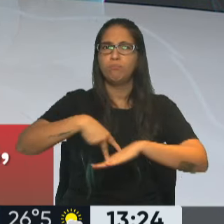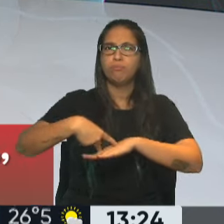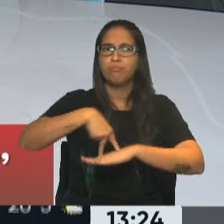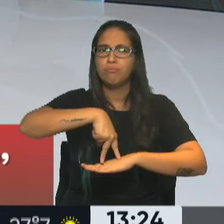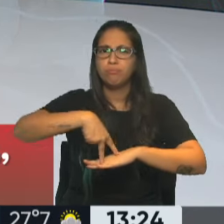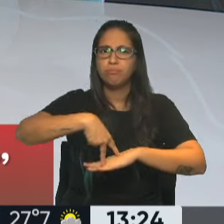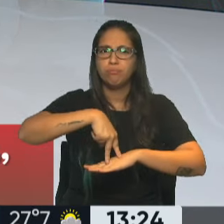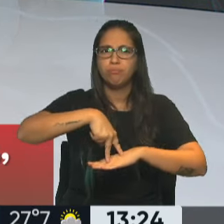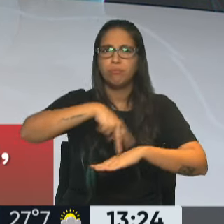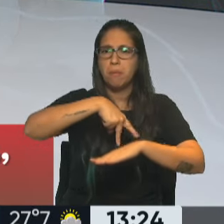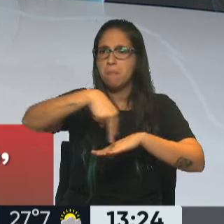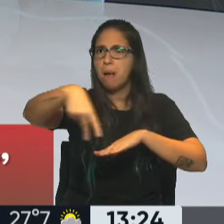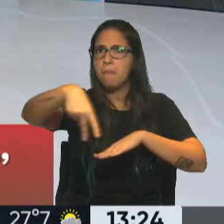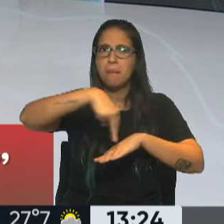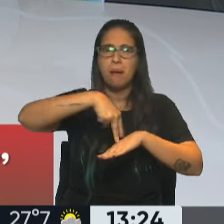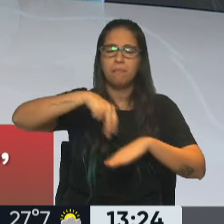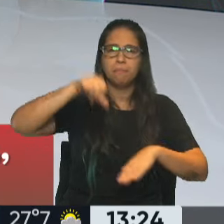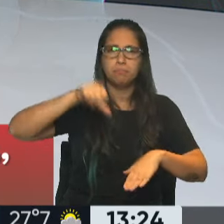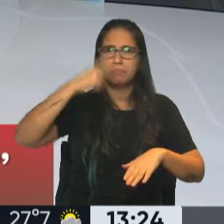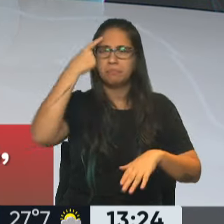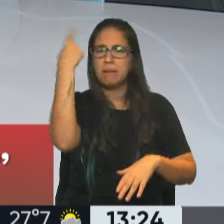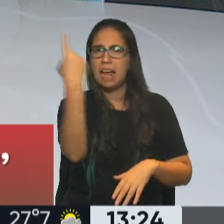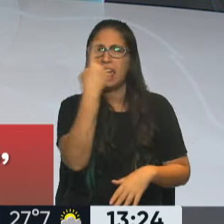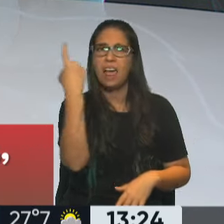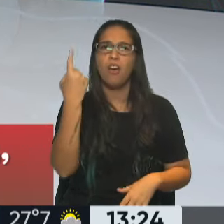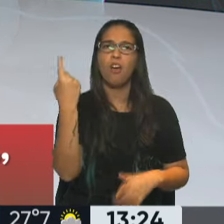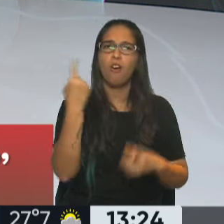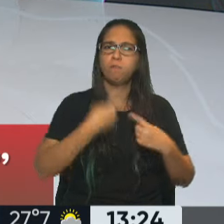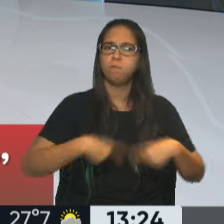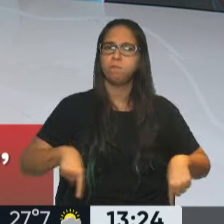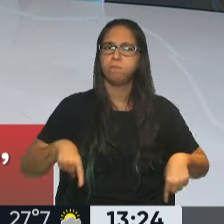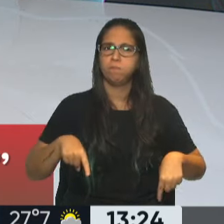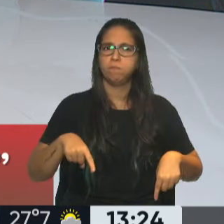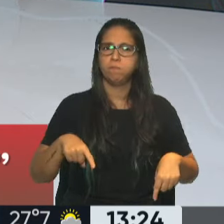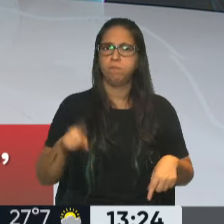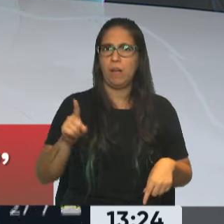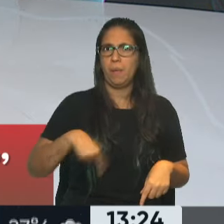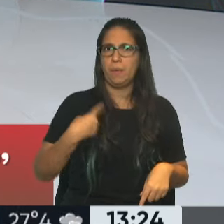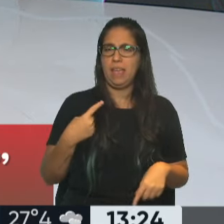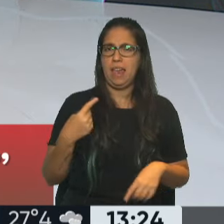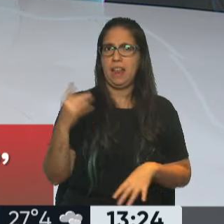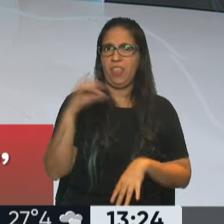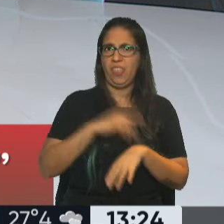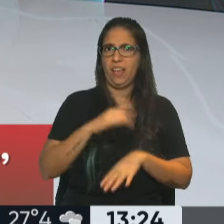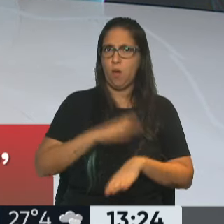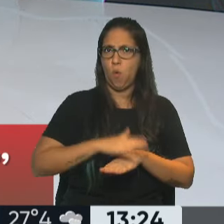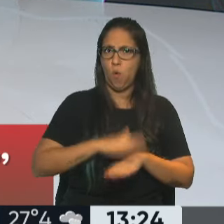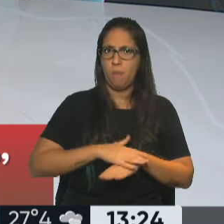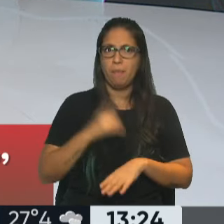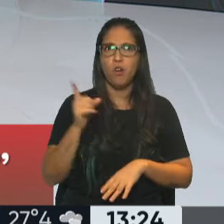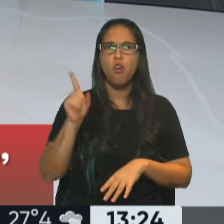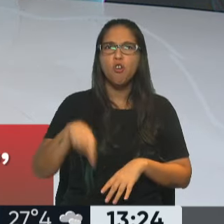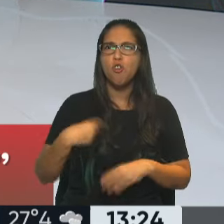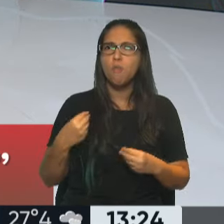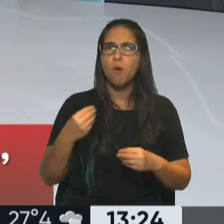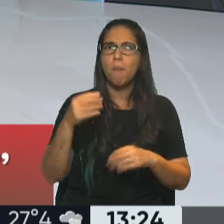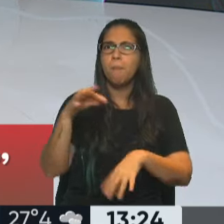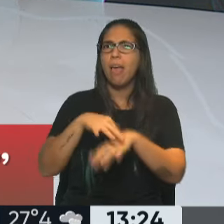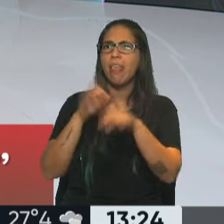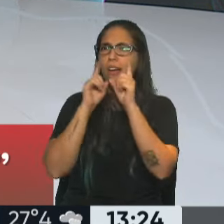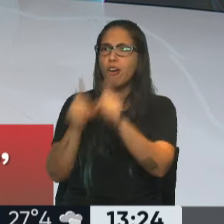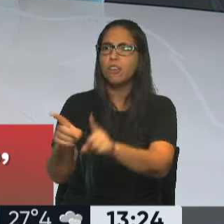de trasladarse de un lugar a otro, con mareos, en fin, diferentes cuestiones que hacen al dengue. Llegan, los atienden los médicos, le dicen,